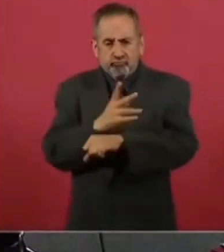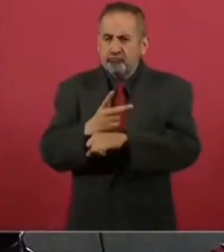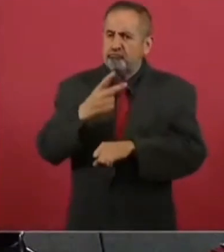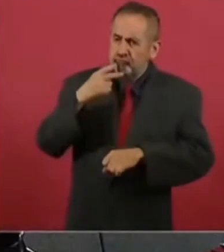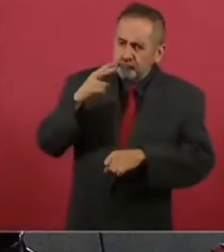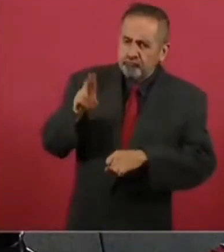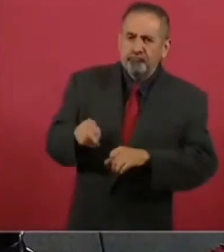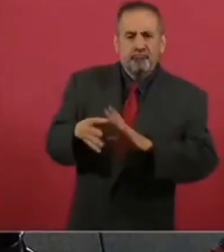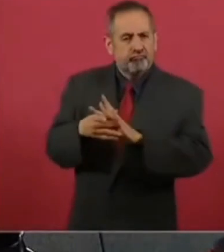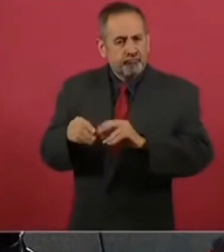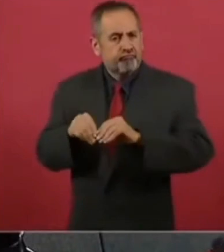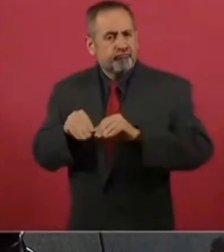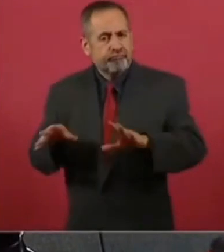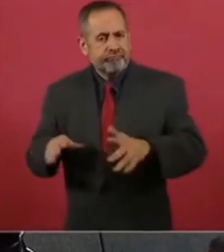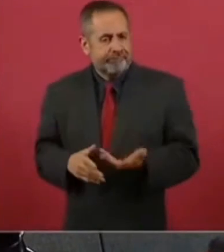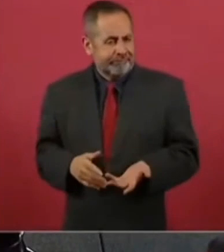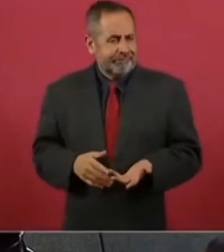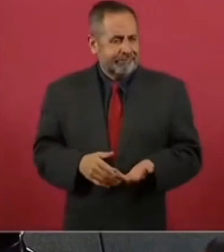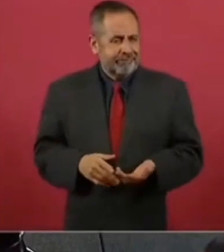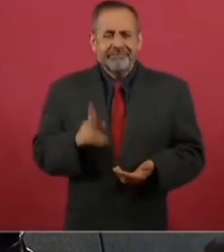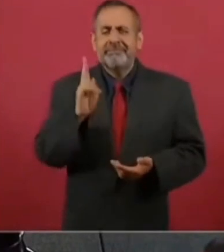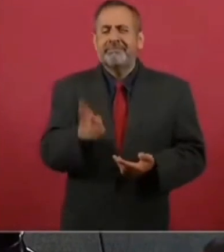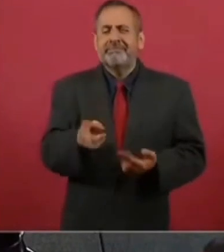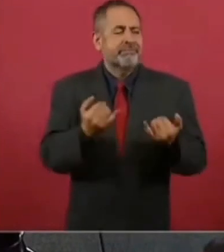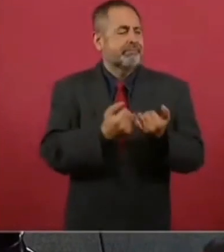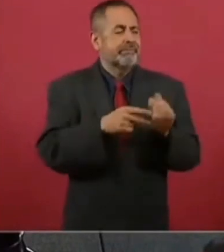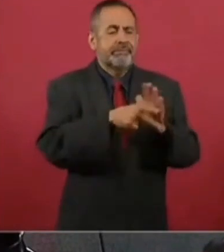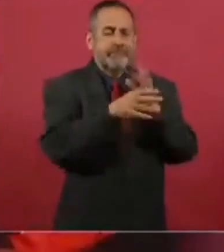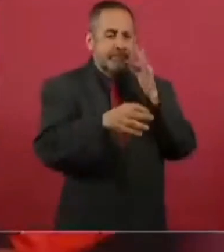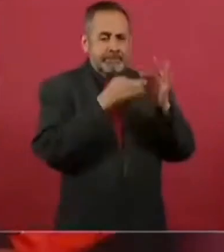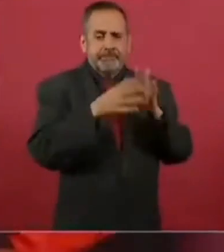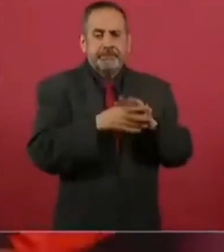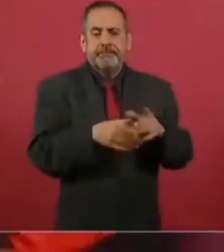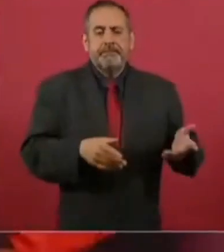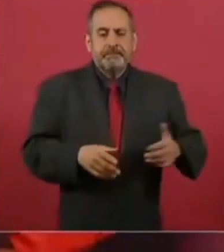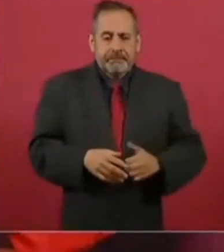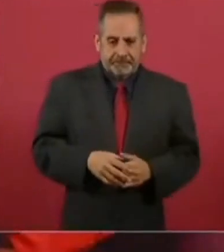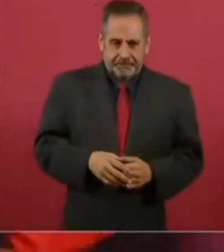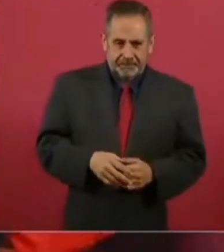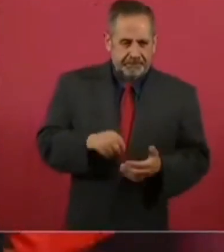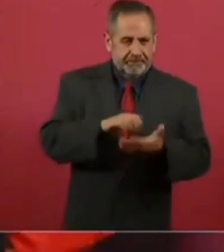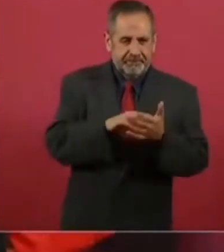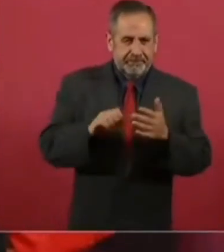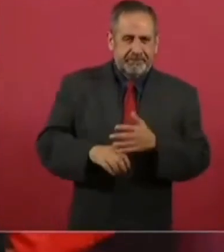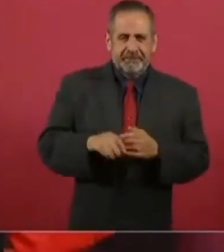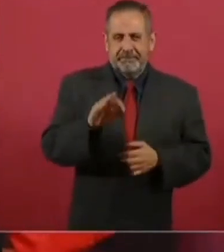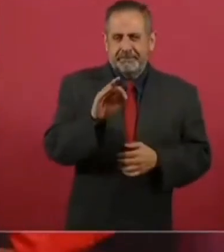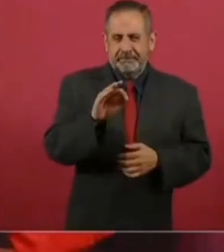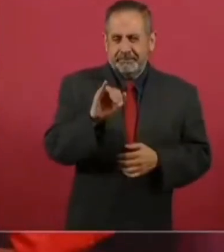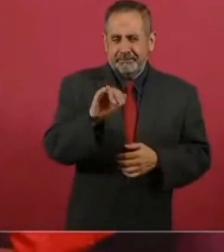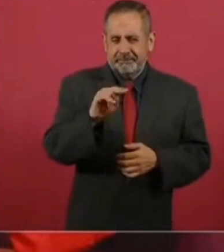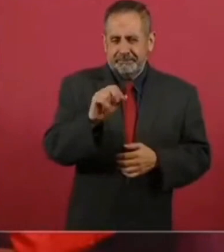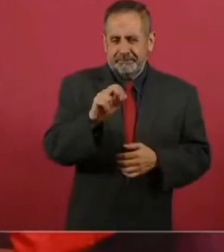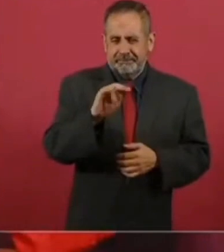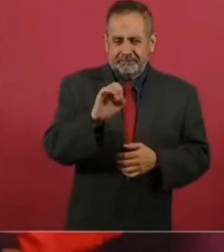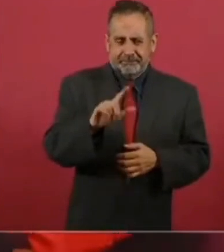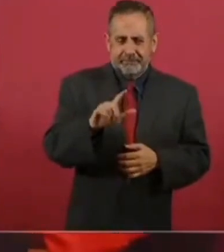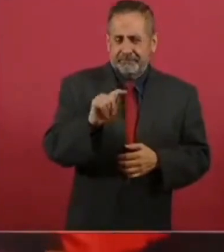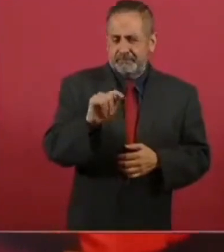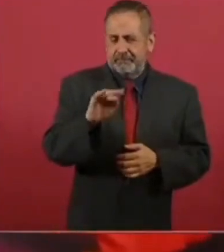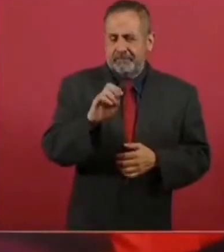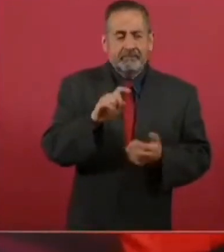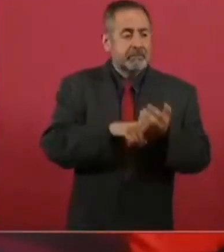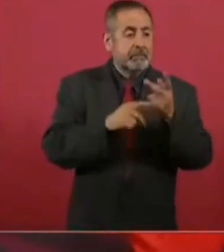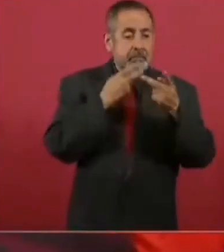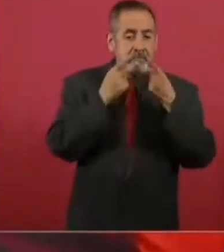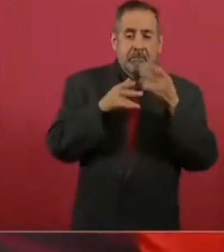Pero es como los medios, ¿no? El Financial Times. ¿Quién fue el que habló de